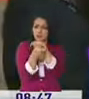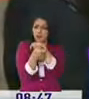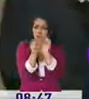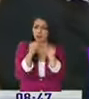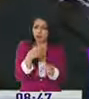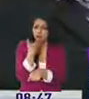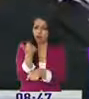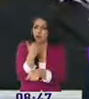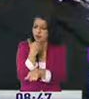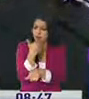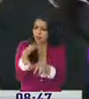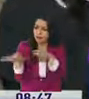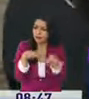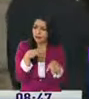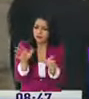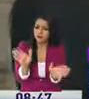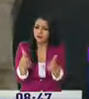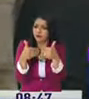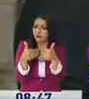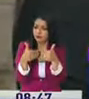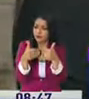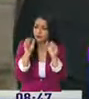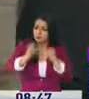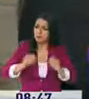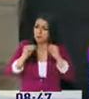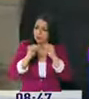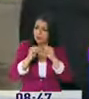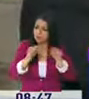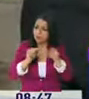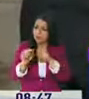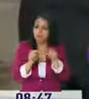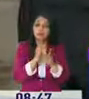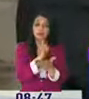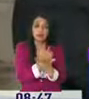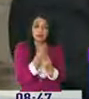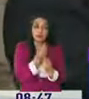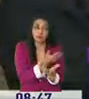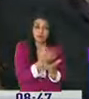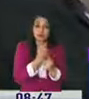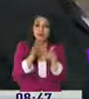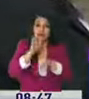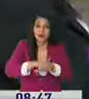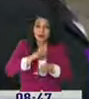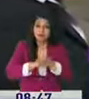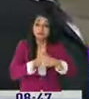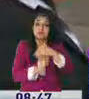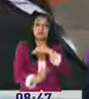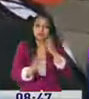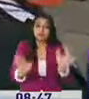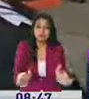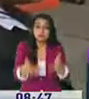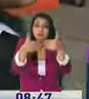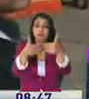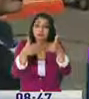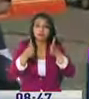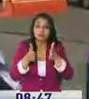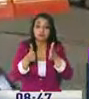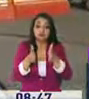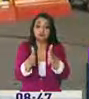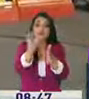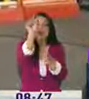mejorar esto ya que está cerrado y obviamente va a haber más tráfico? Efectivamente, informar. Por el cierre del metro, parte de la